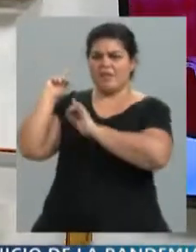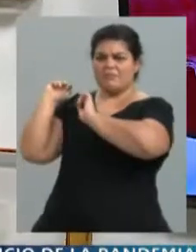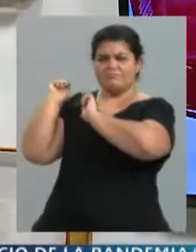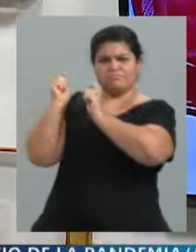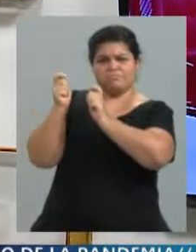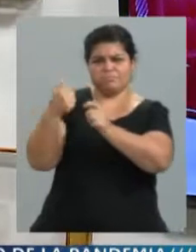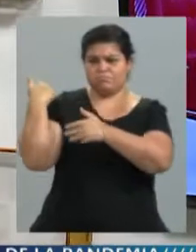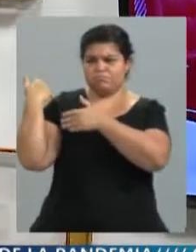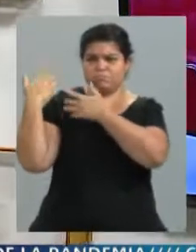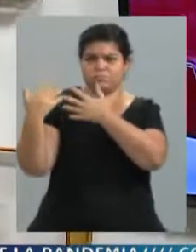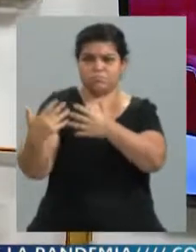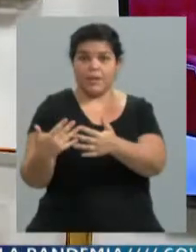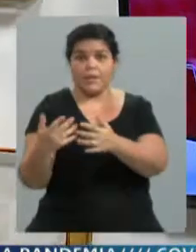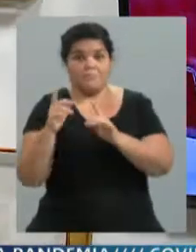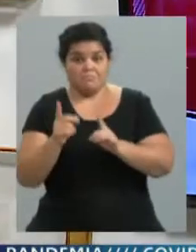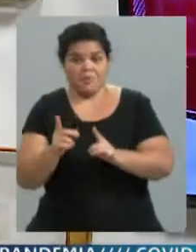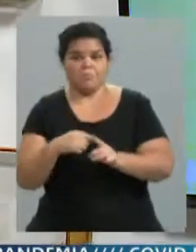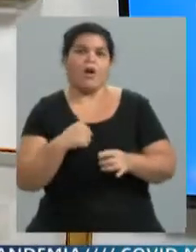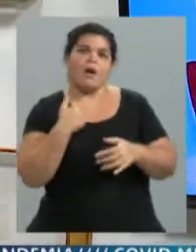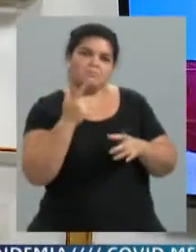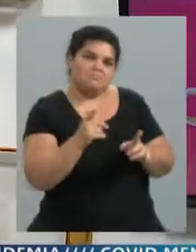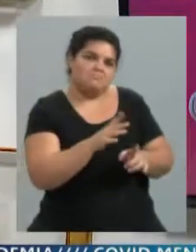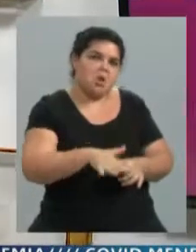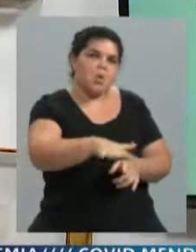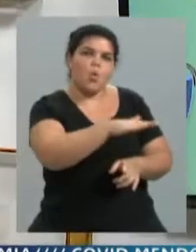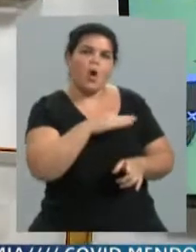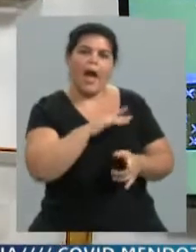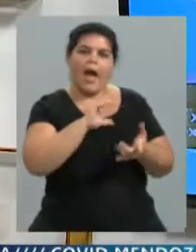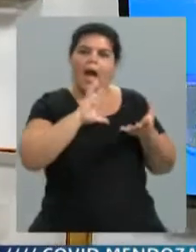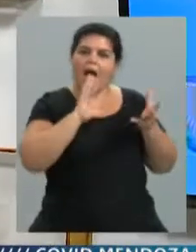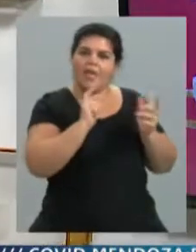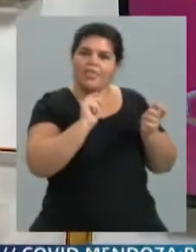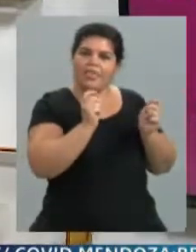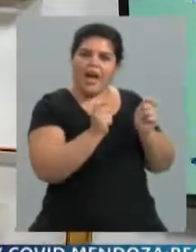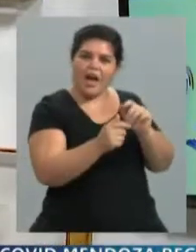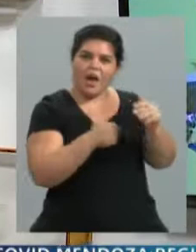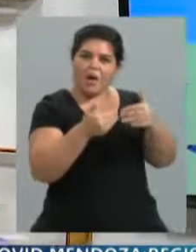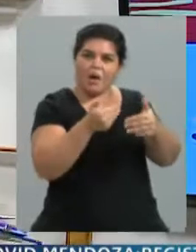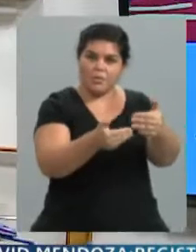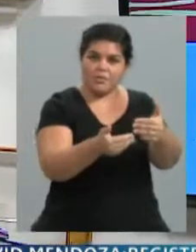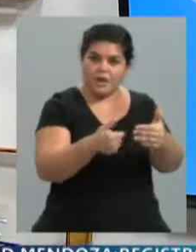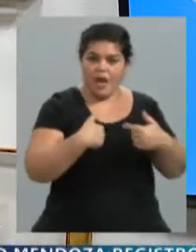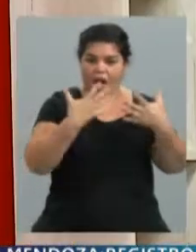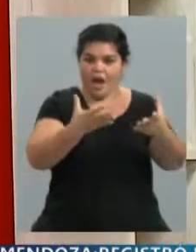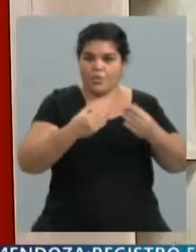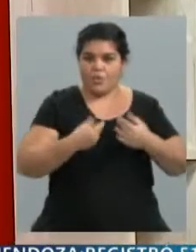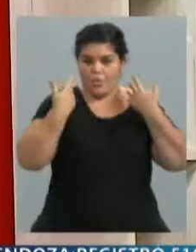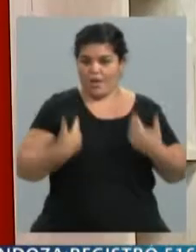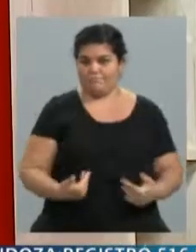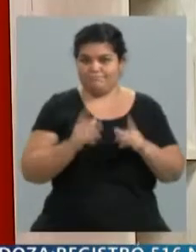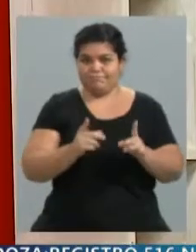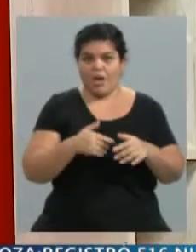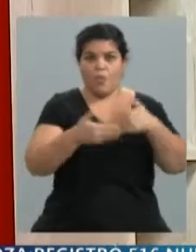ir adaptándonos al lugar, al ambiente, al entorno. Sin duda es importante para la evolución. Obviamente, y otros temas los vamos